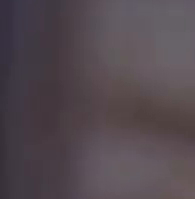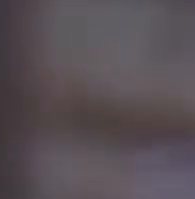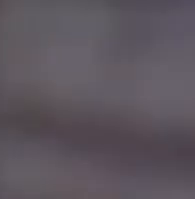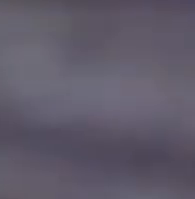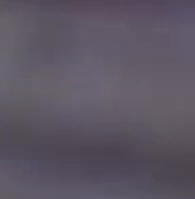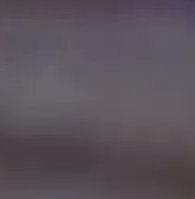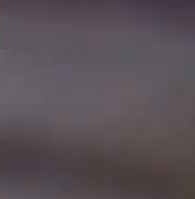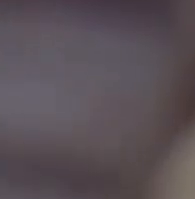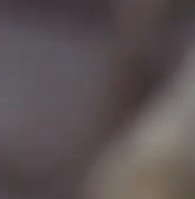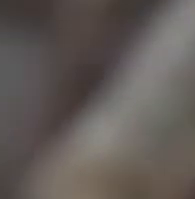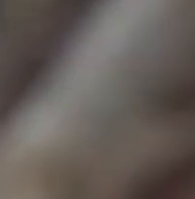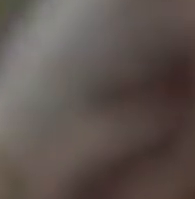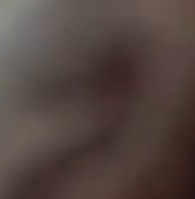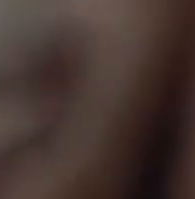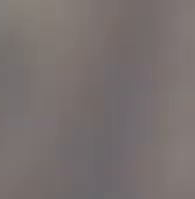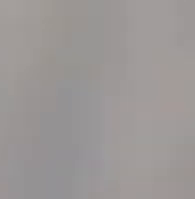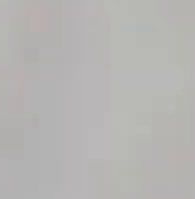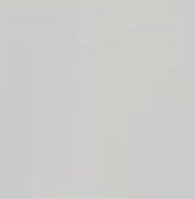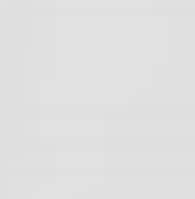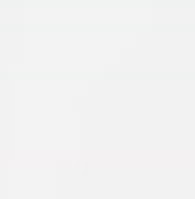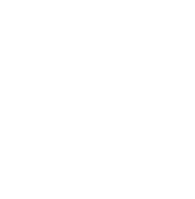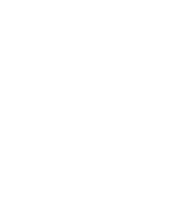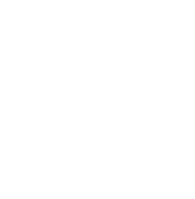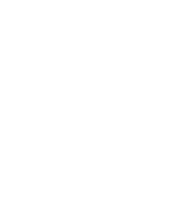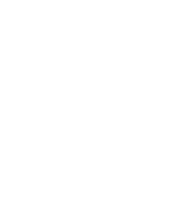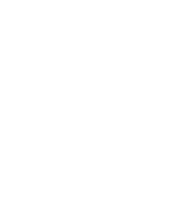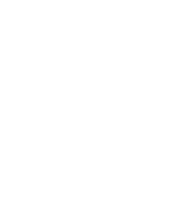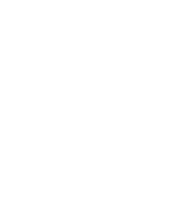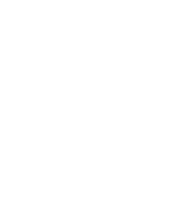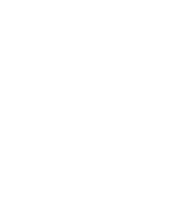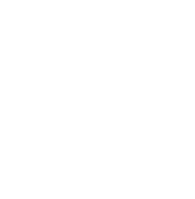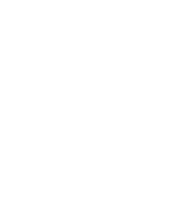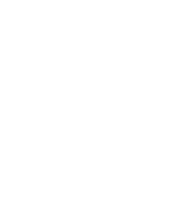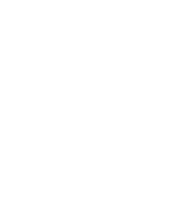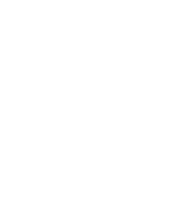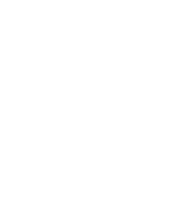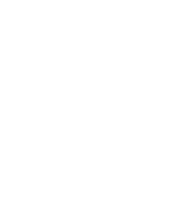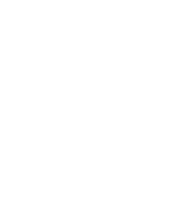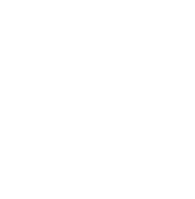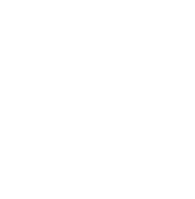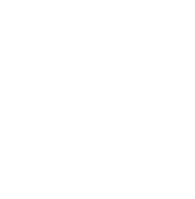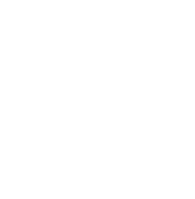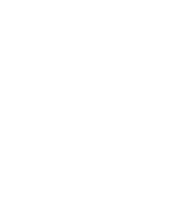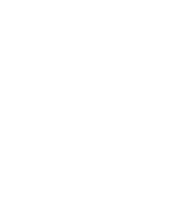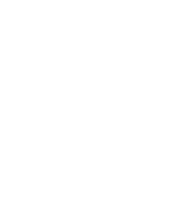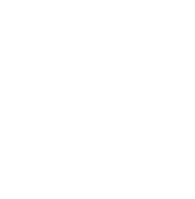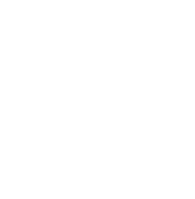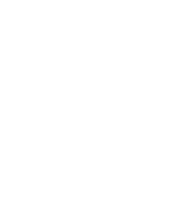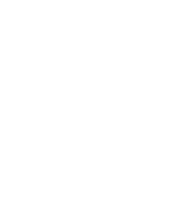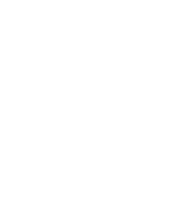nuestra energía siga intacta. Check, Grupo EPM.